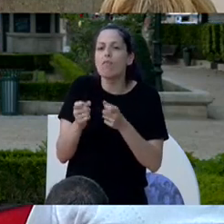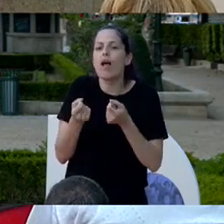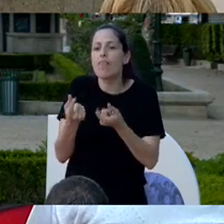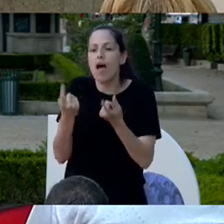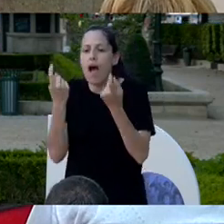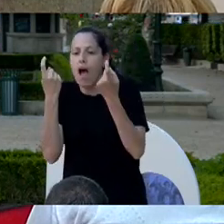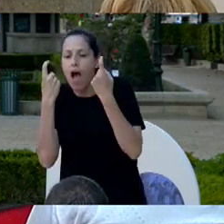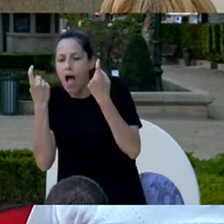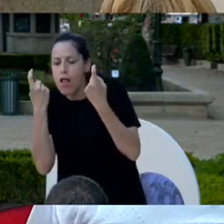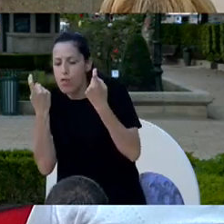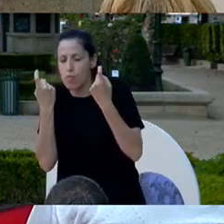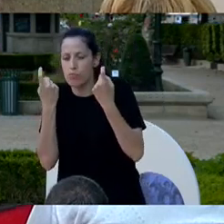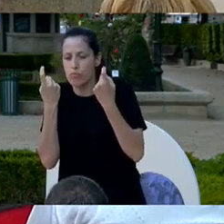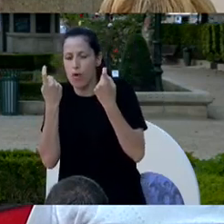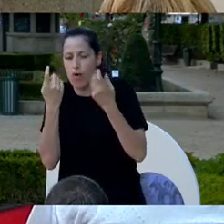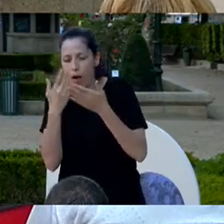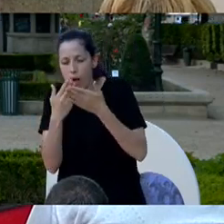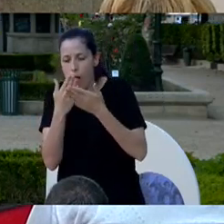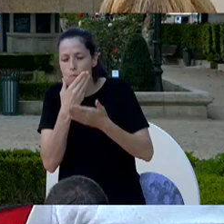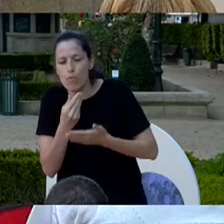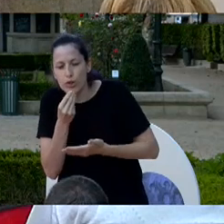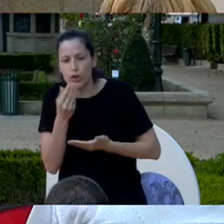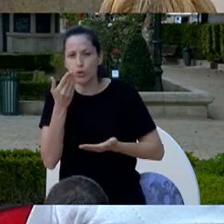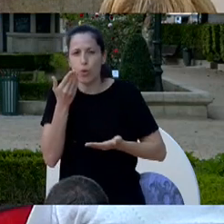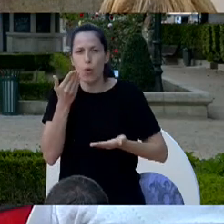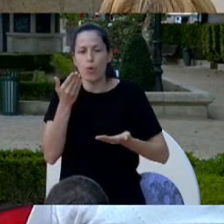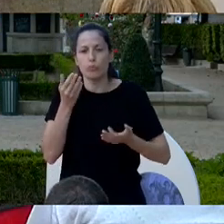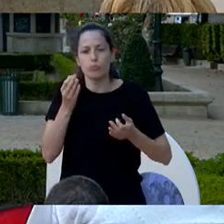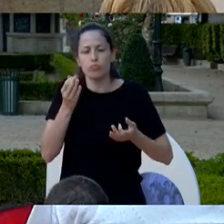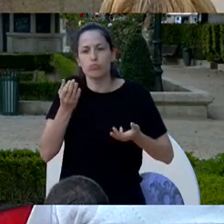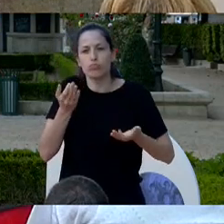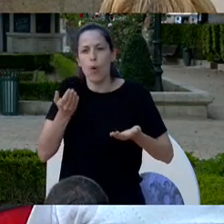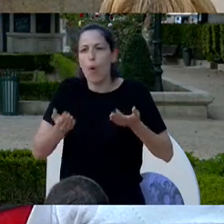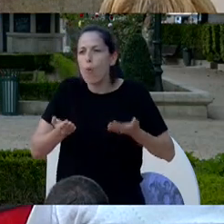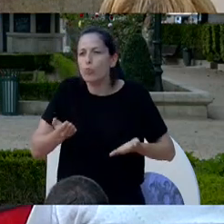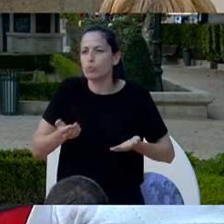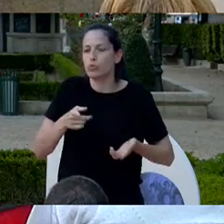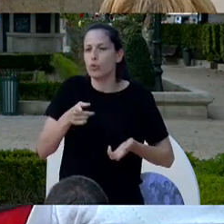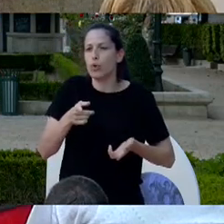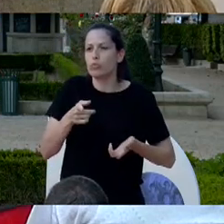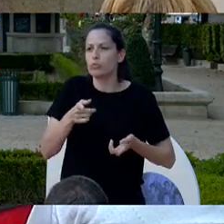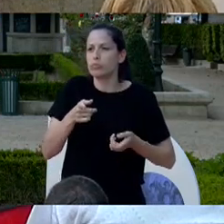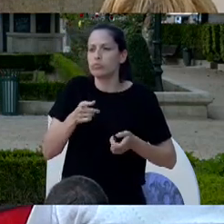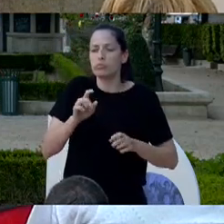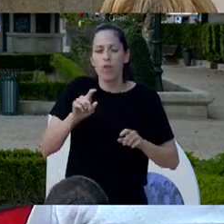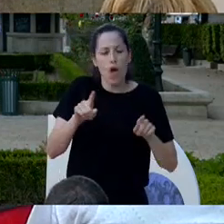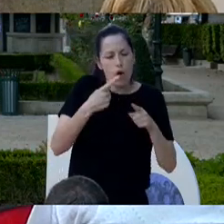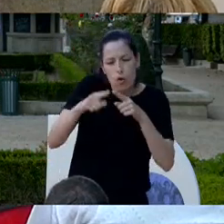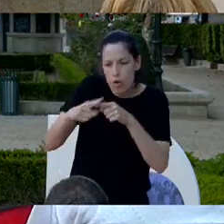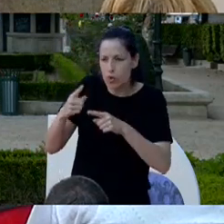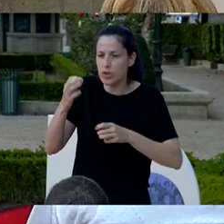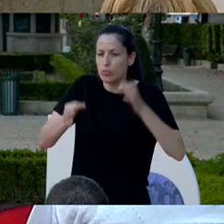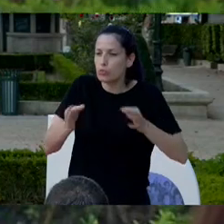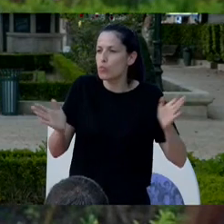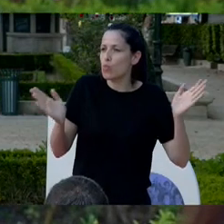gozo ante lo bello y lo justo, y de profunda indignación ante la grosería, la injusticia y la